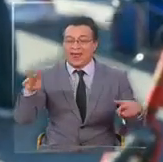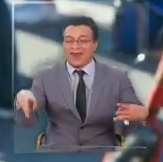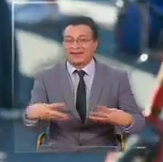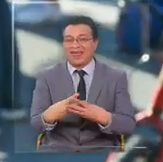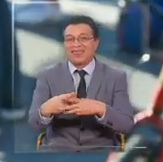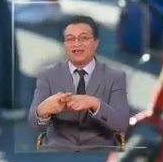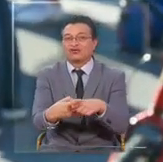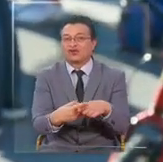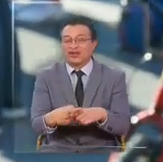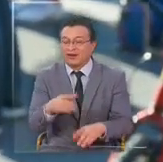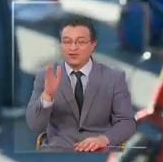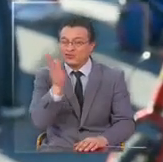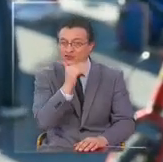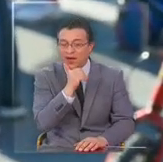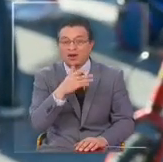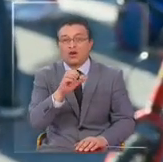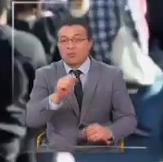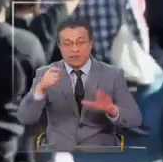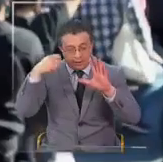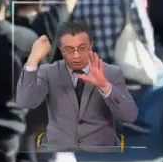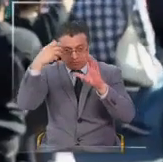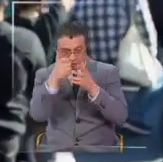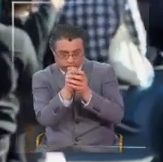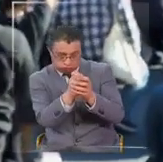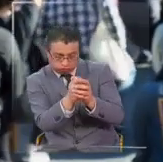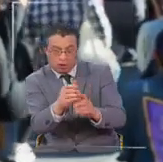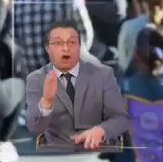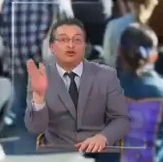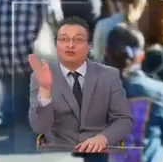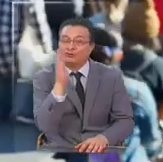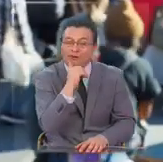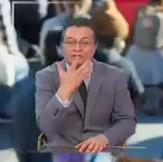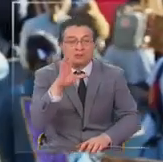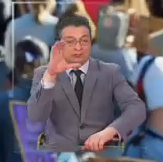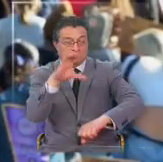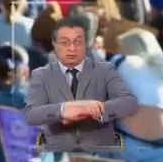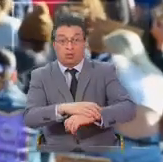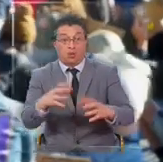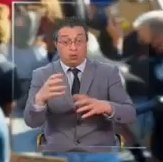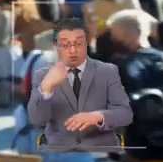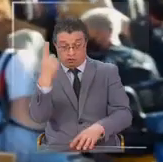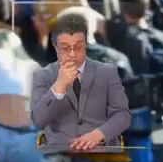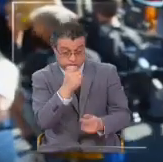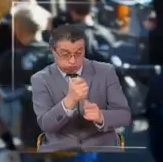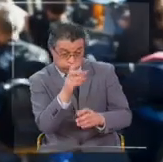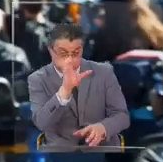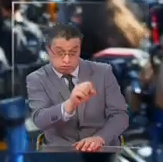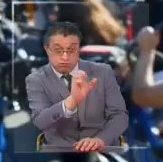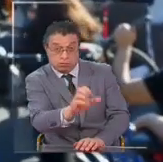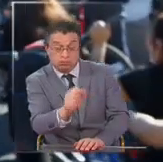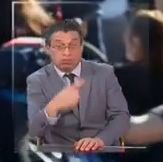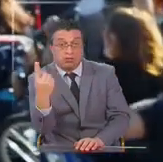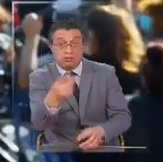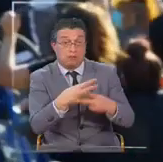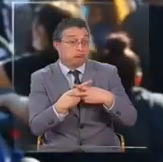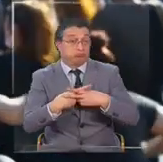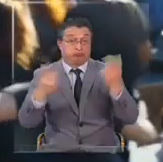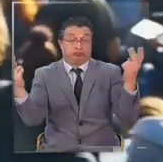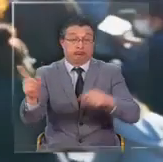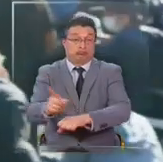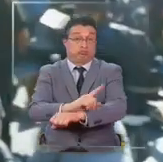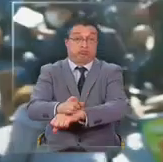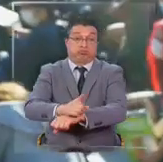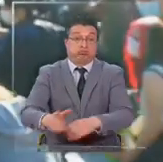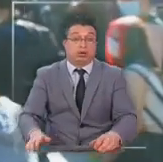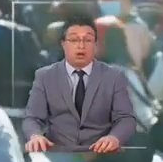existía la posibilidad de grabar un episodio como fue la detención brutal ¿no es cierto?, de este ciudadano